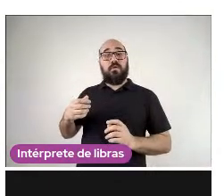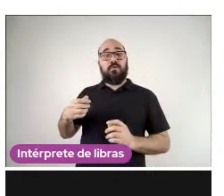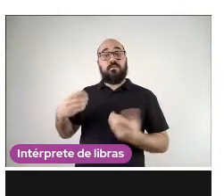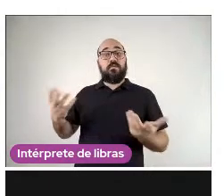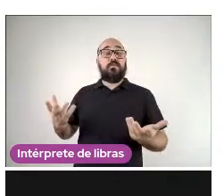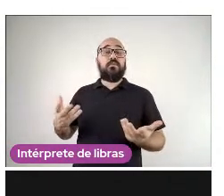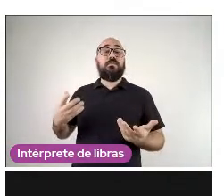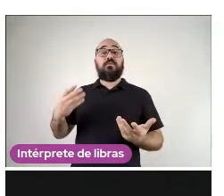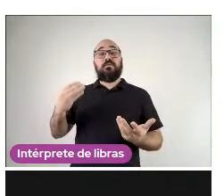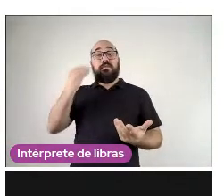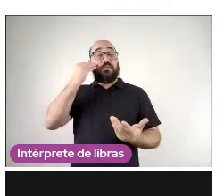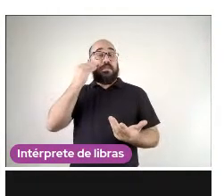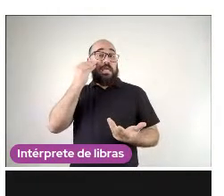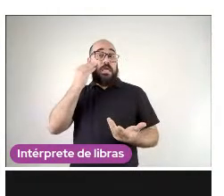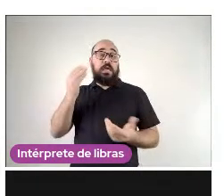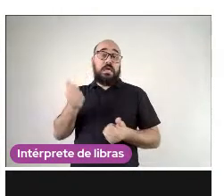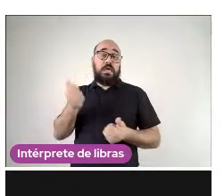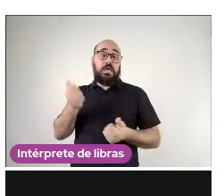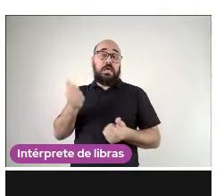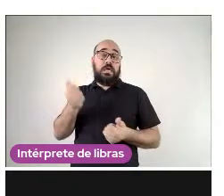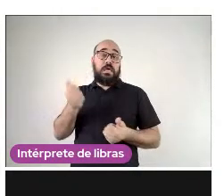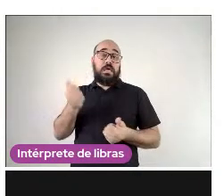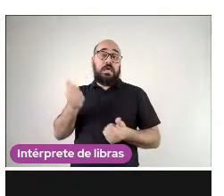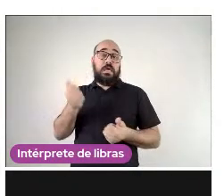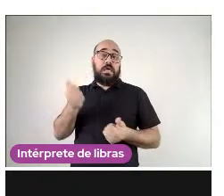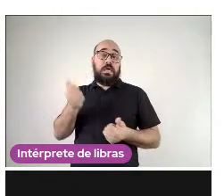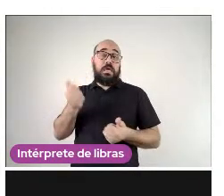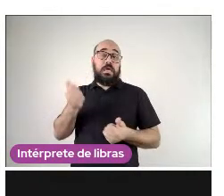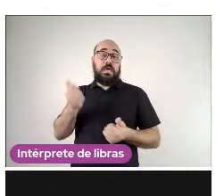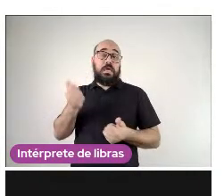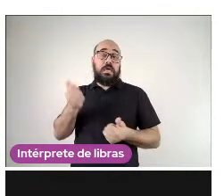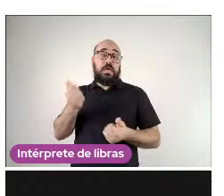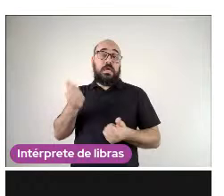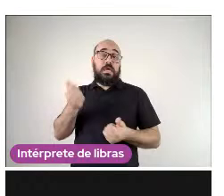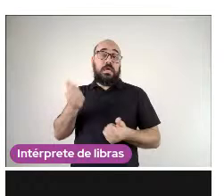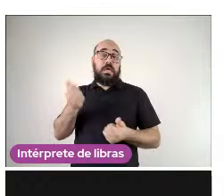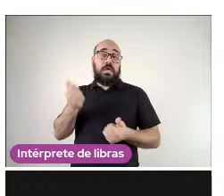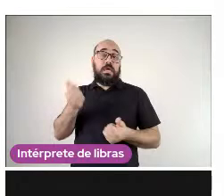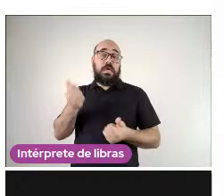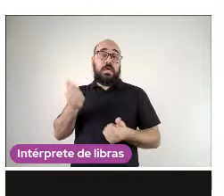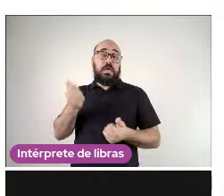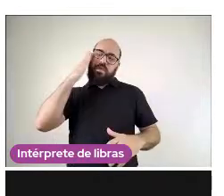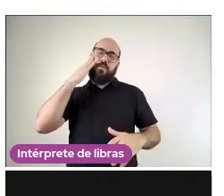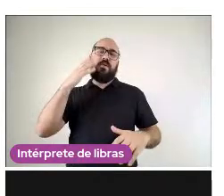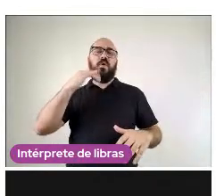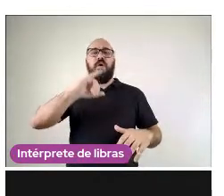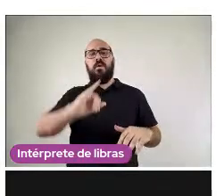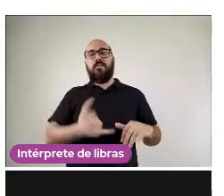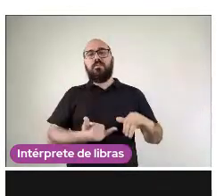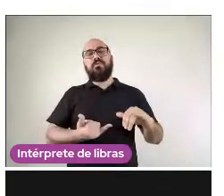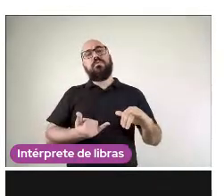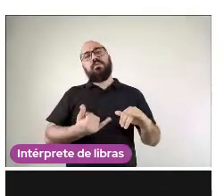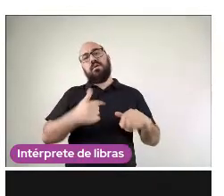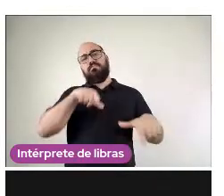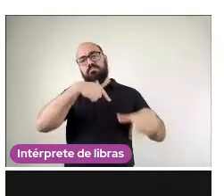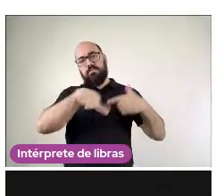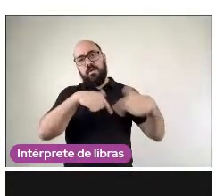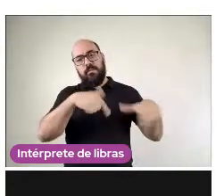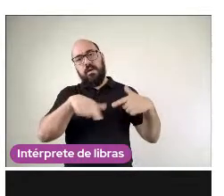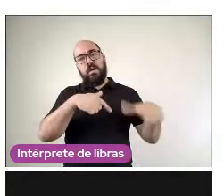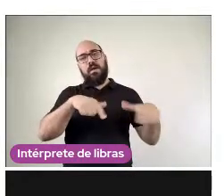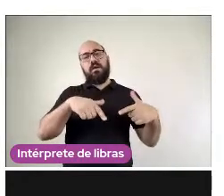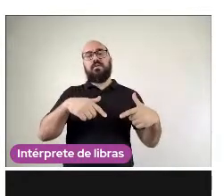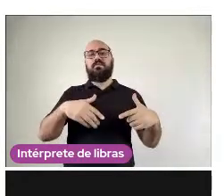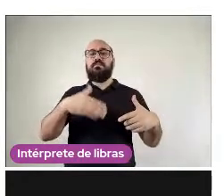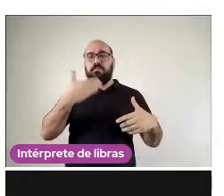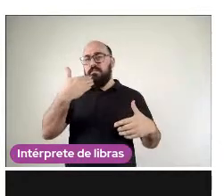Entonces, teniendo en cuenta ese mapa, yo ahora voy a explicar diferentes proyectos de conservación en los que estoy involucrada y cómo, gracias a ellos, pues, se mejora el